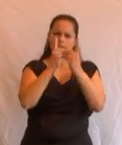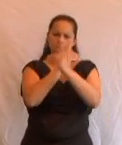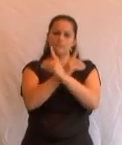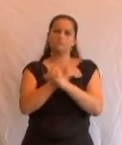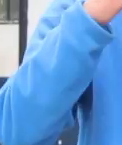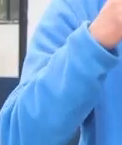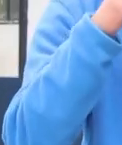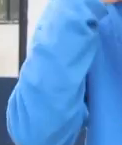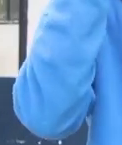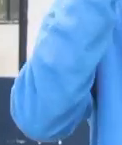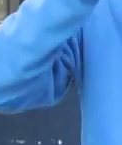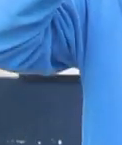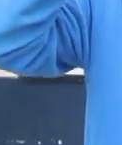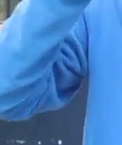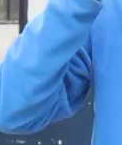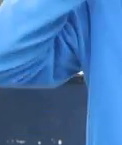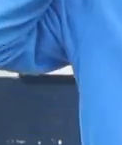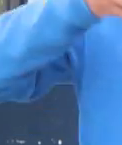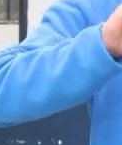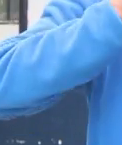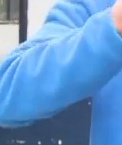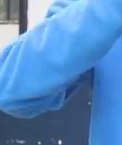Un mensaje que yo tengo es de que